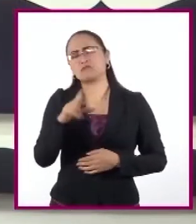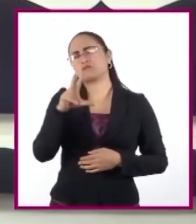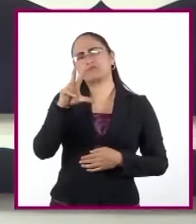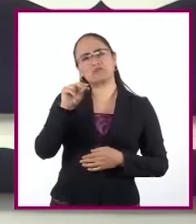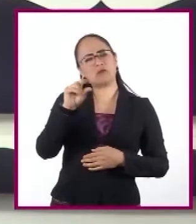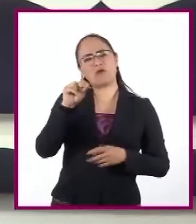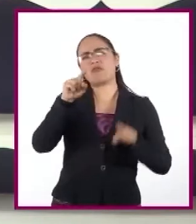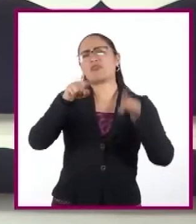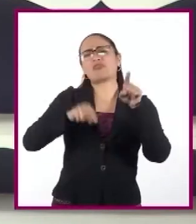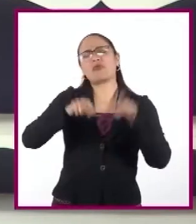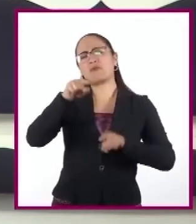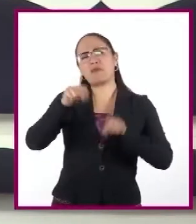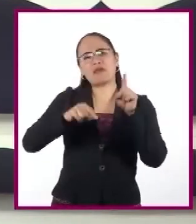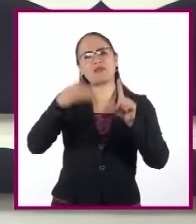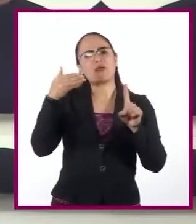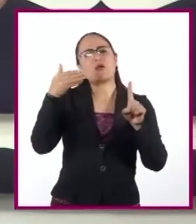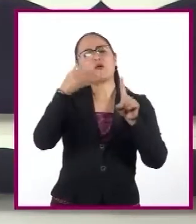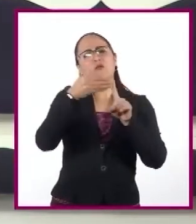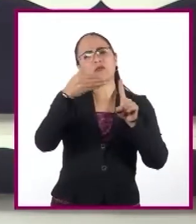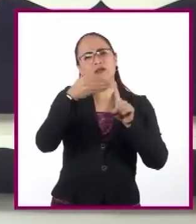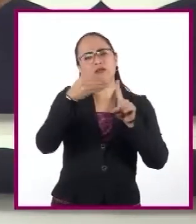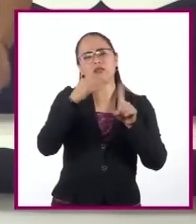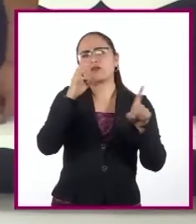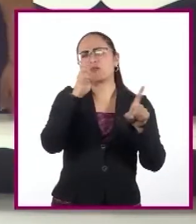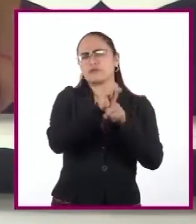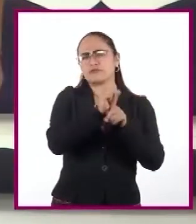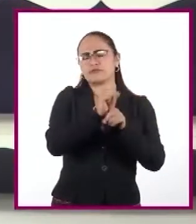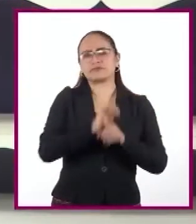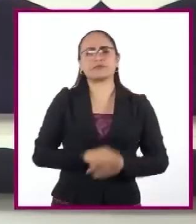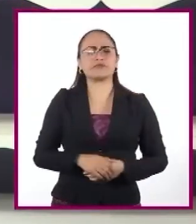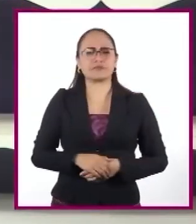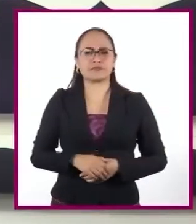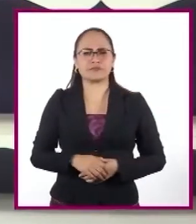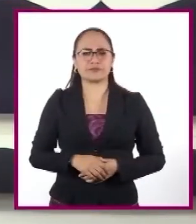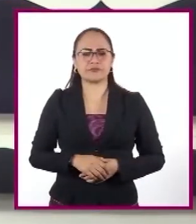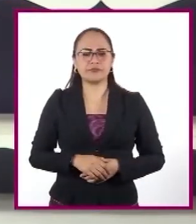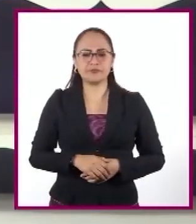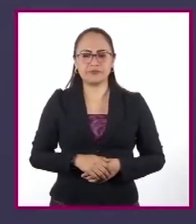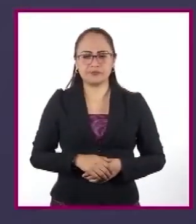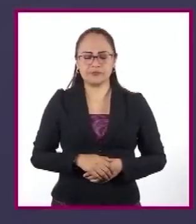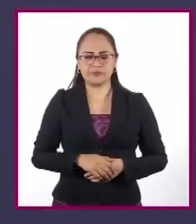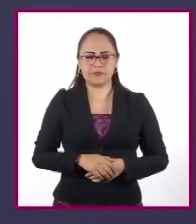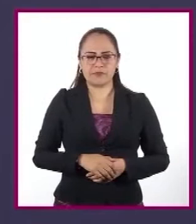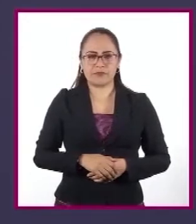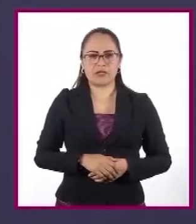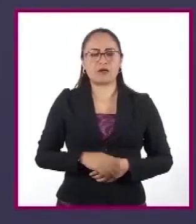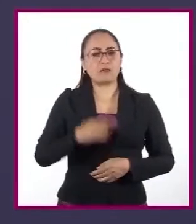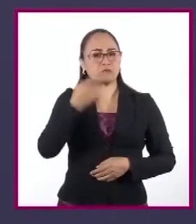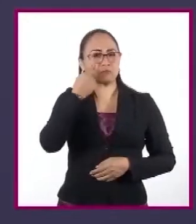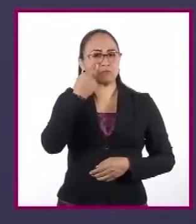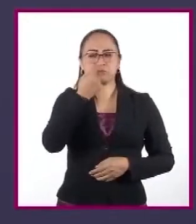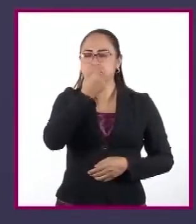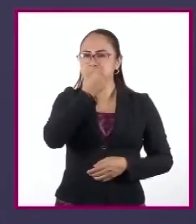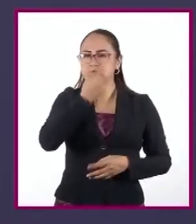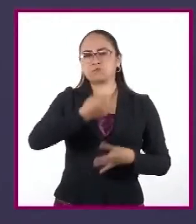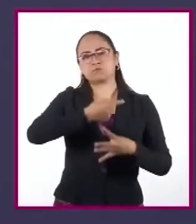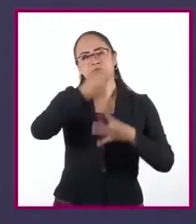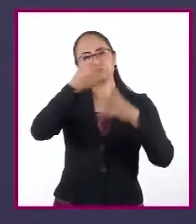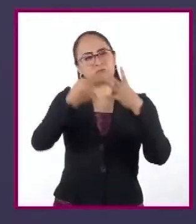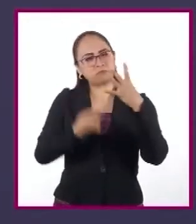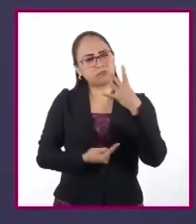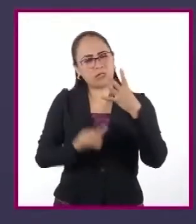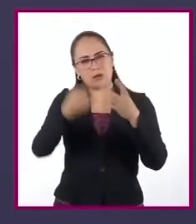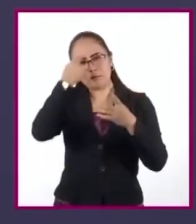la situación u objetivo que se pretenda alcanzar. ¿Cuáles serán los criterios que se consideran